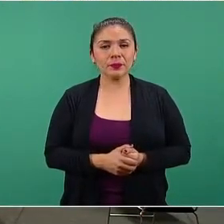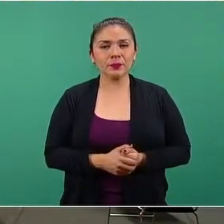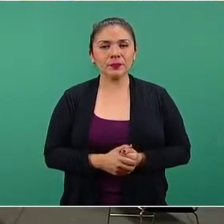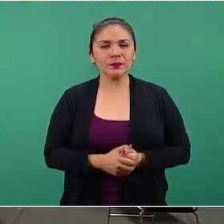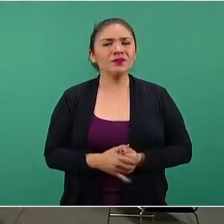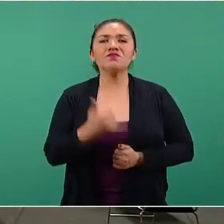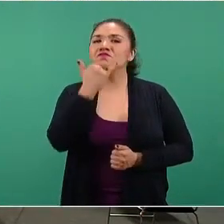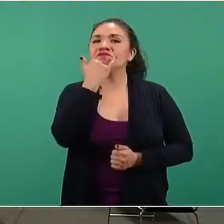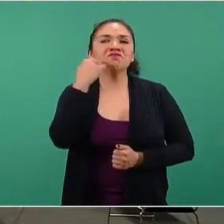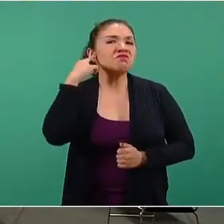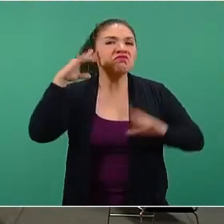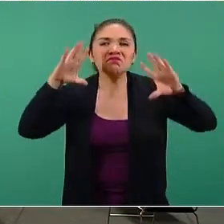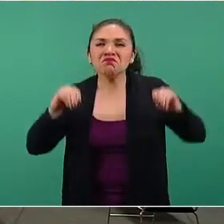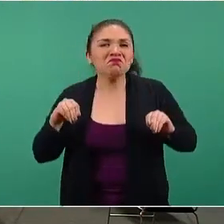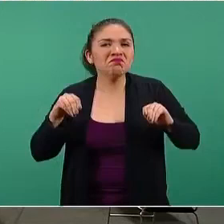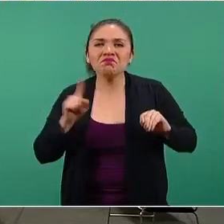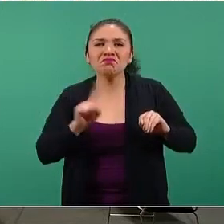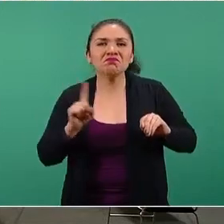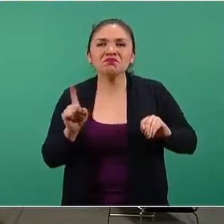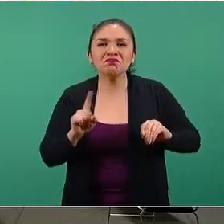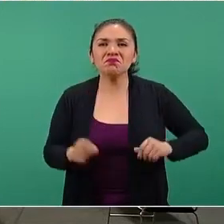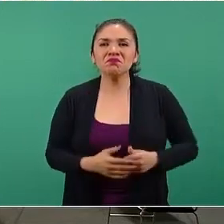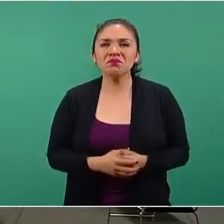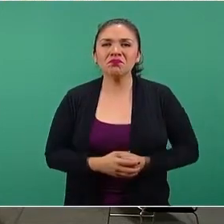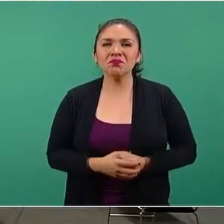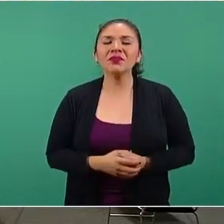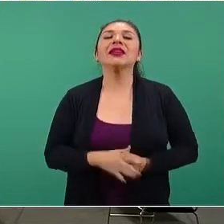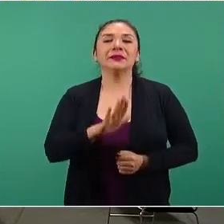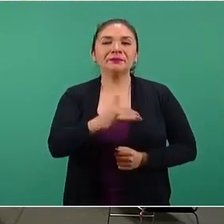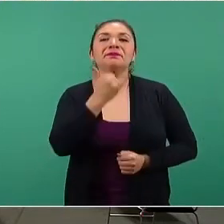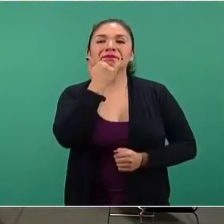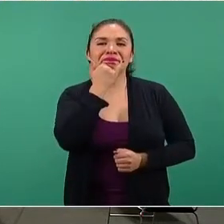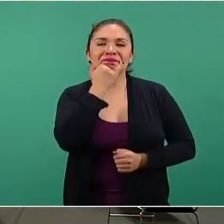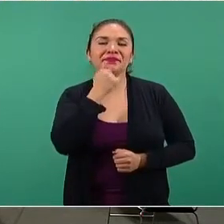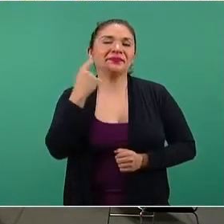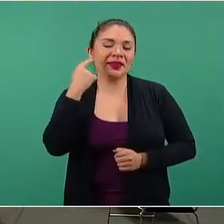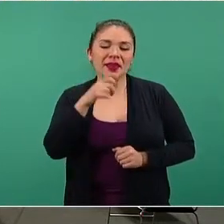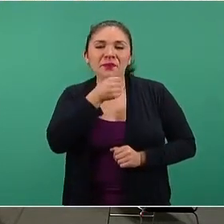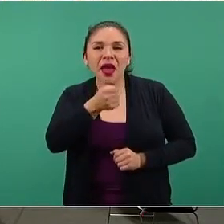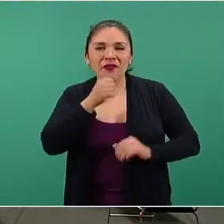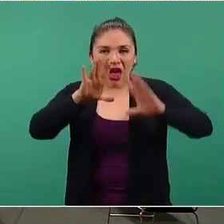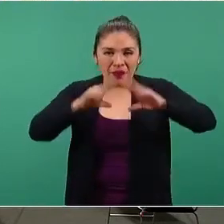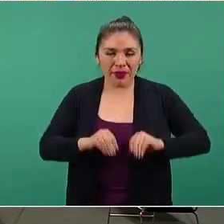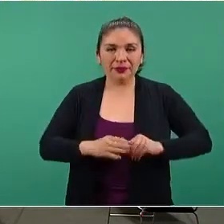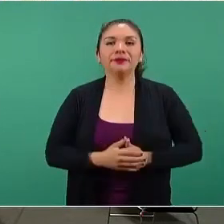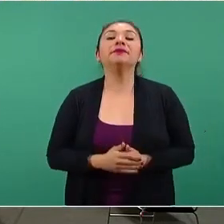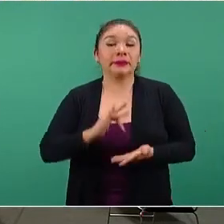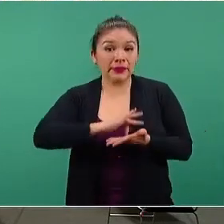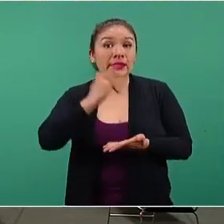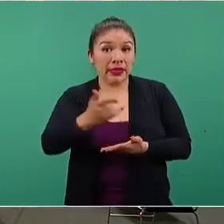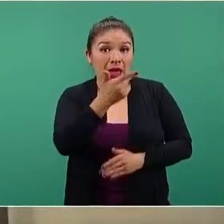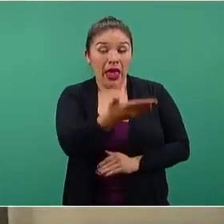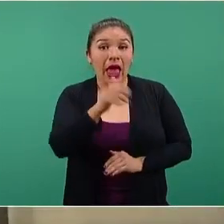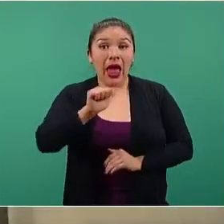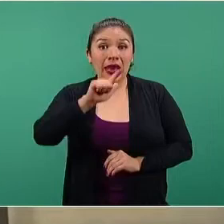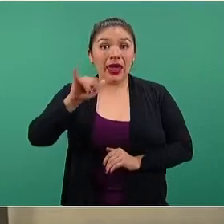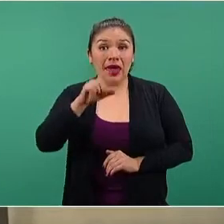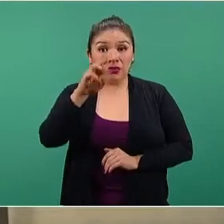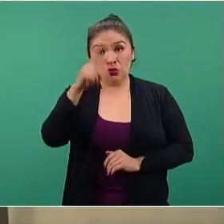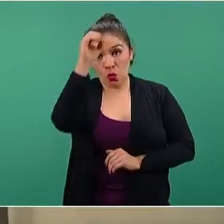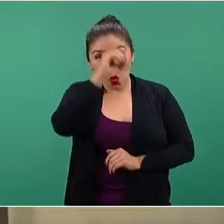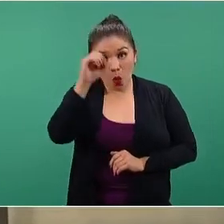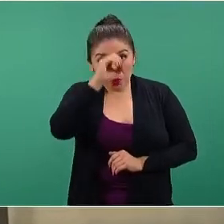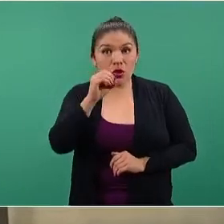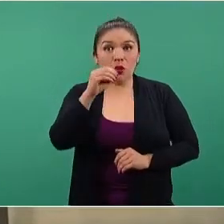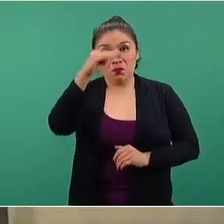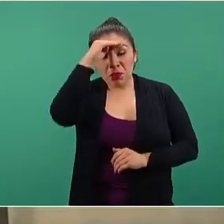No le escuchamos, doctor López-Gatell. Perdón, tenía cerrado el micrófono. Digo que muchas gracias, Alejandro, por sus opiniones,